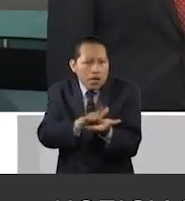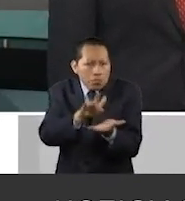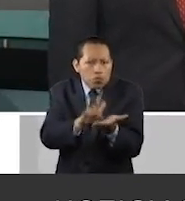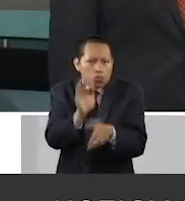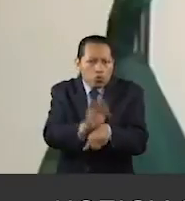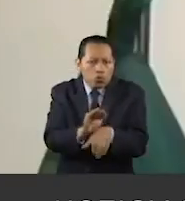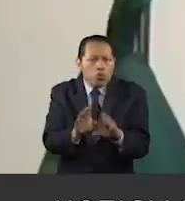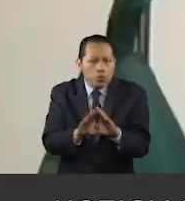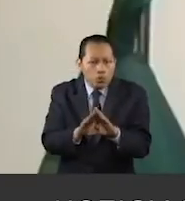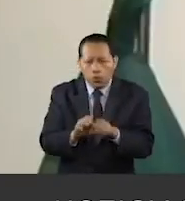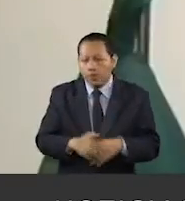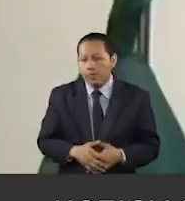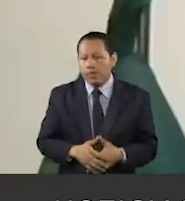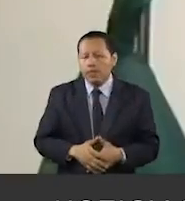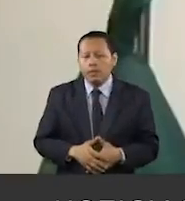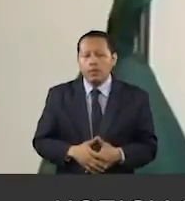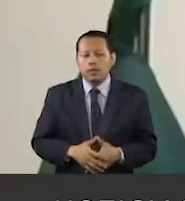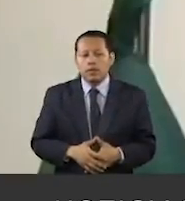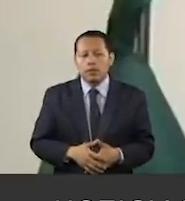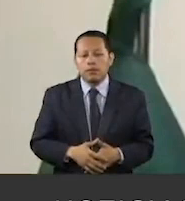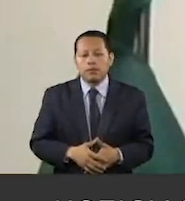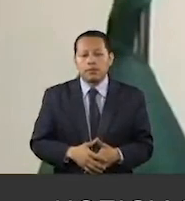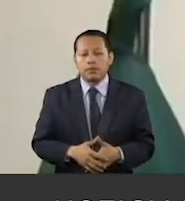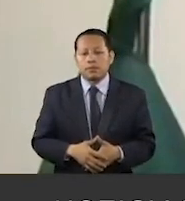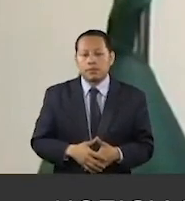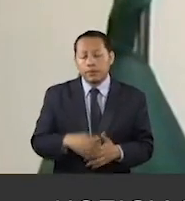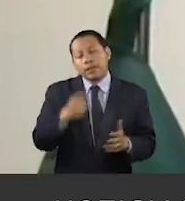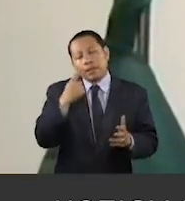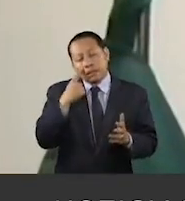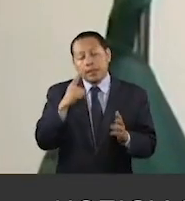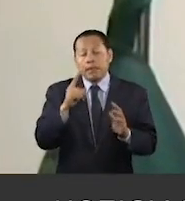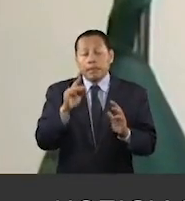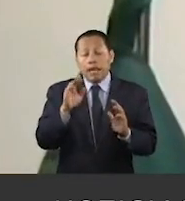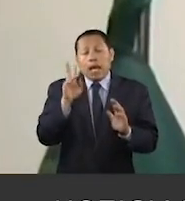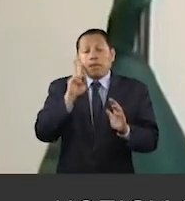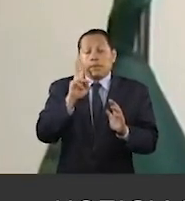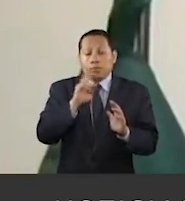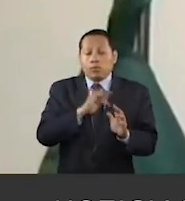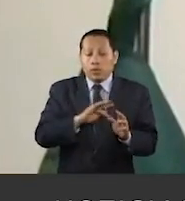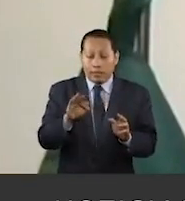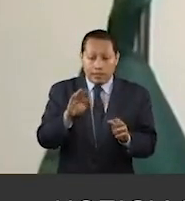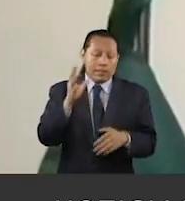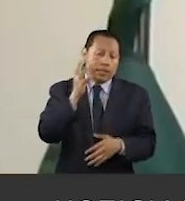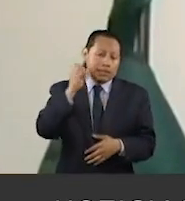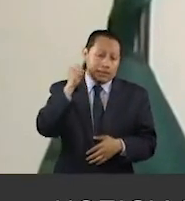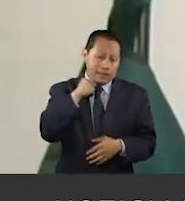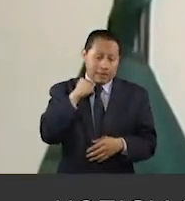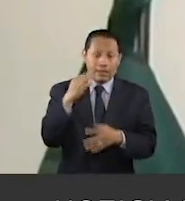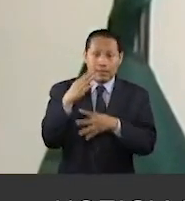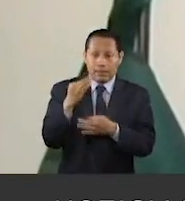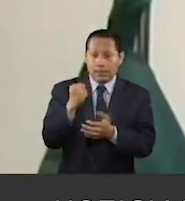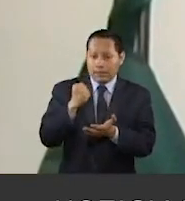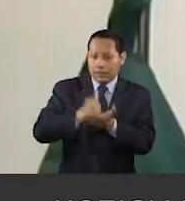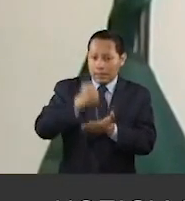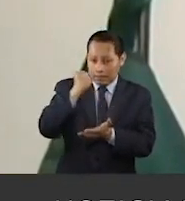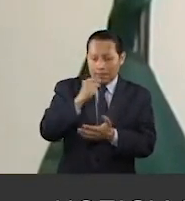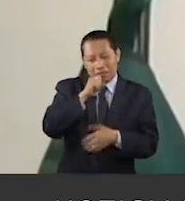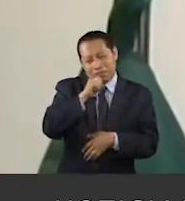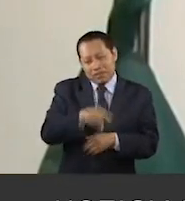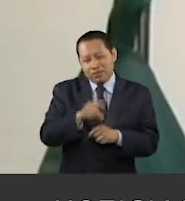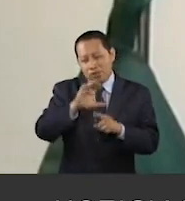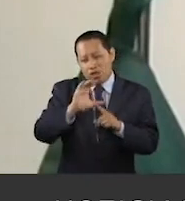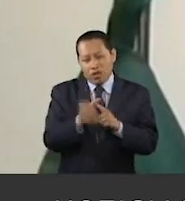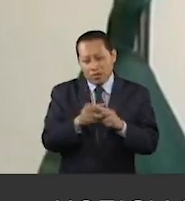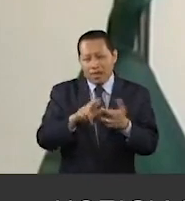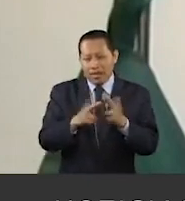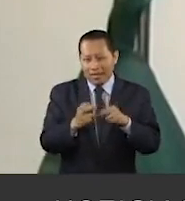Pues mire usted, si es que soy ratificado por el Senado, de hecho por la propia Comisión de